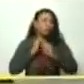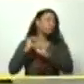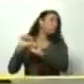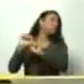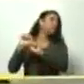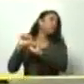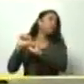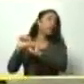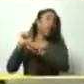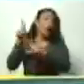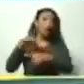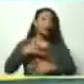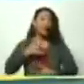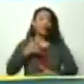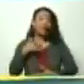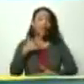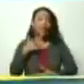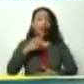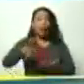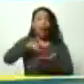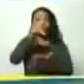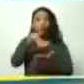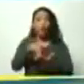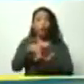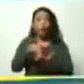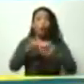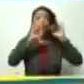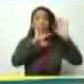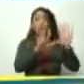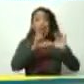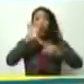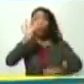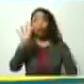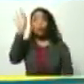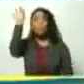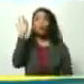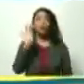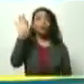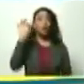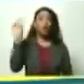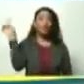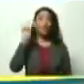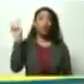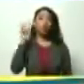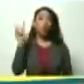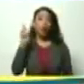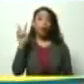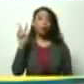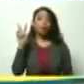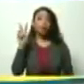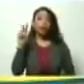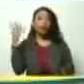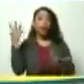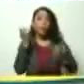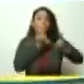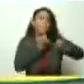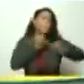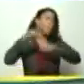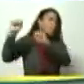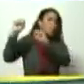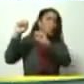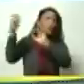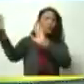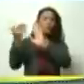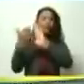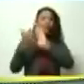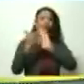un consenso nacional de más del 84% de los venezolanos y venezolanas de repudiar las sanciones